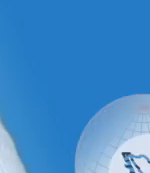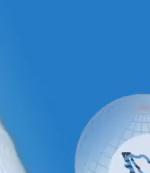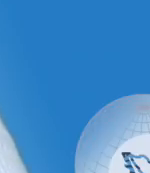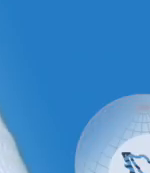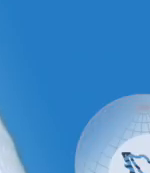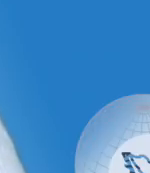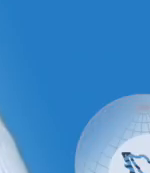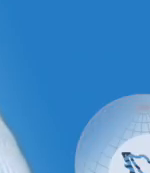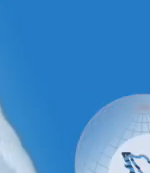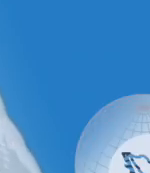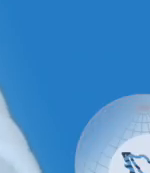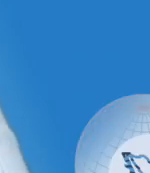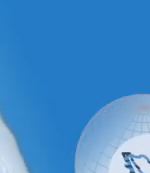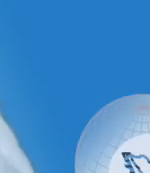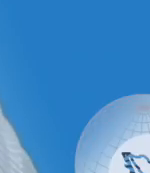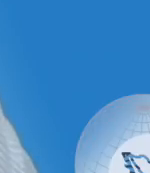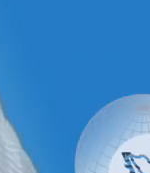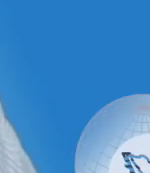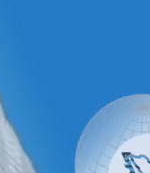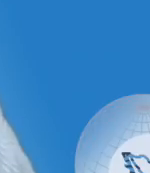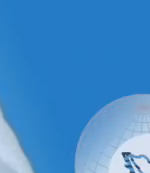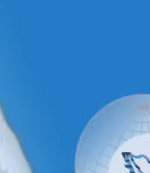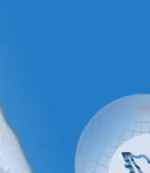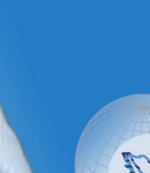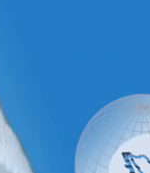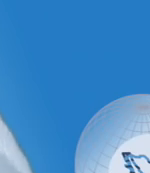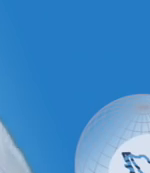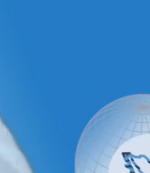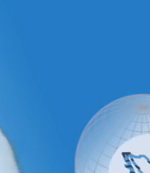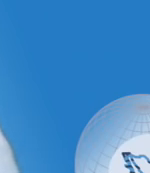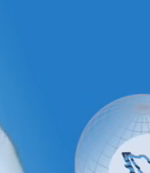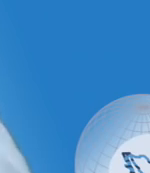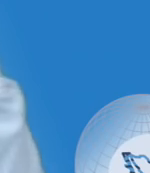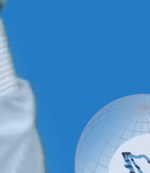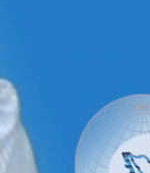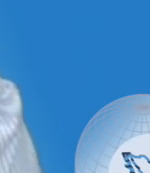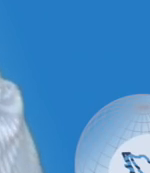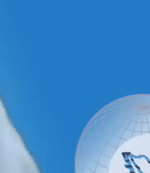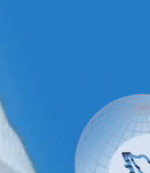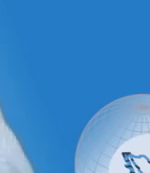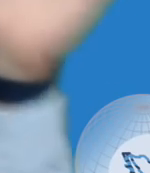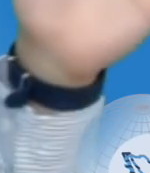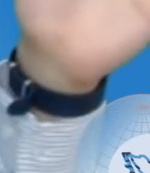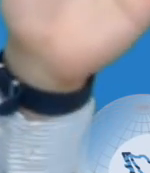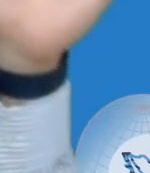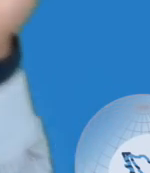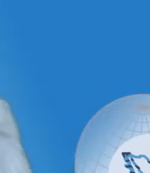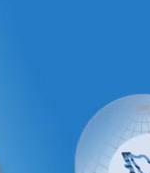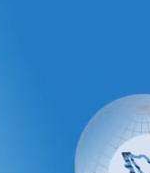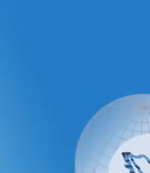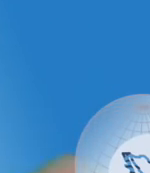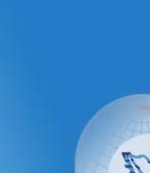cómo las dejaban, rezarle a no sé quién para que no se fueran a tener socavones, no fueran a tener tanta cosa.